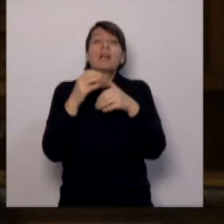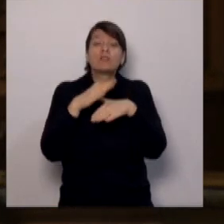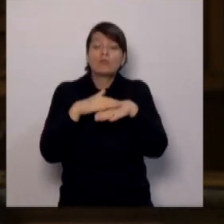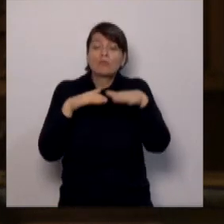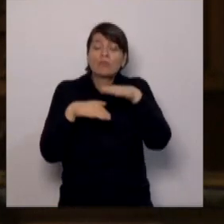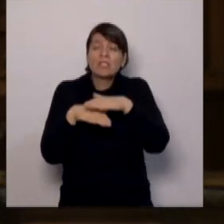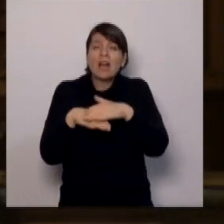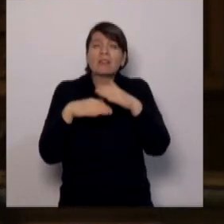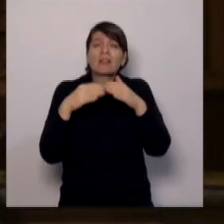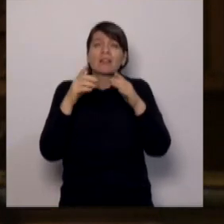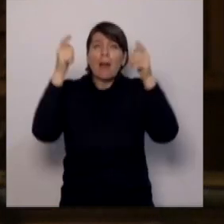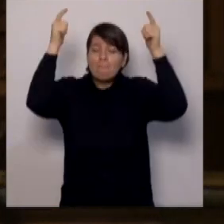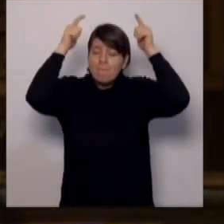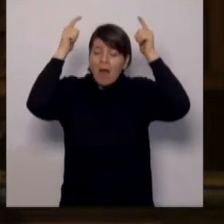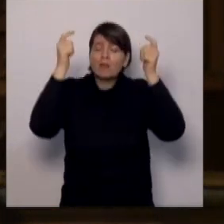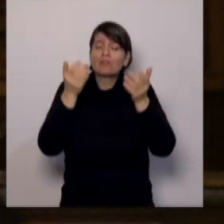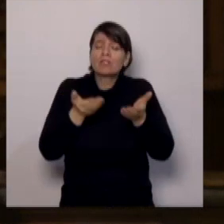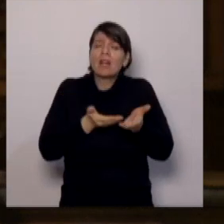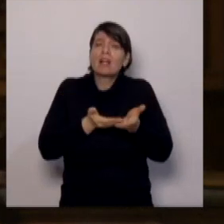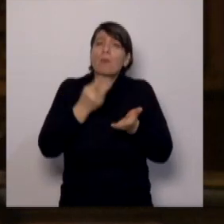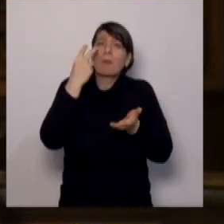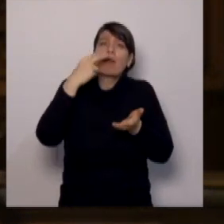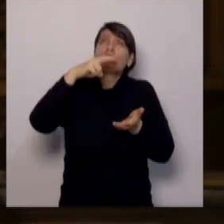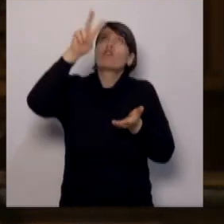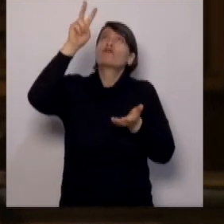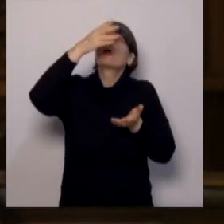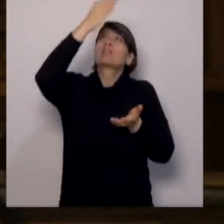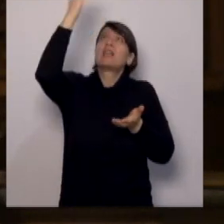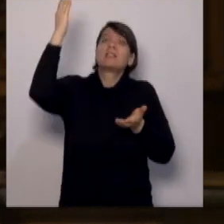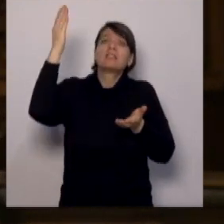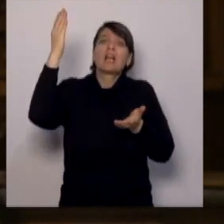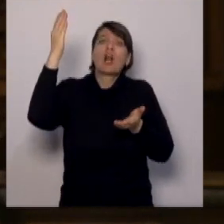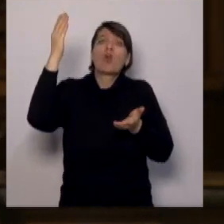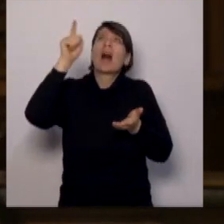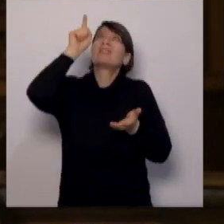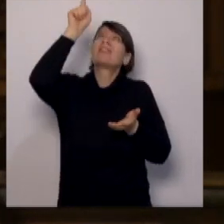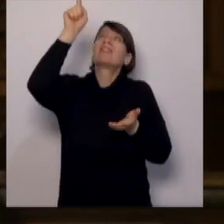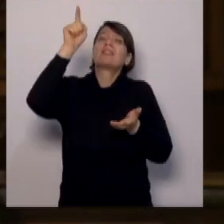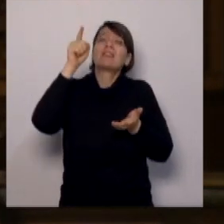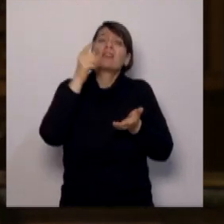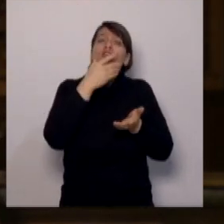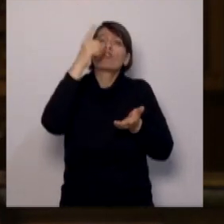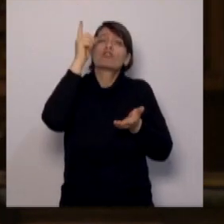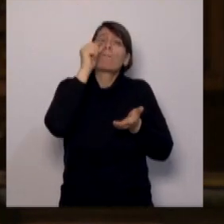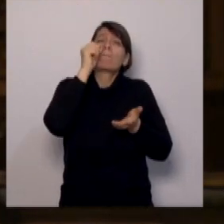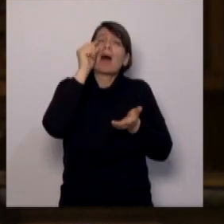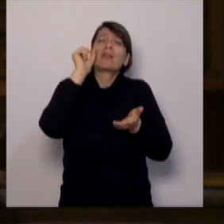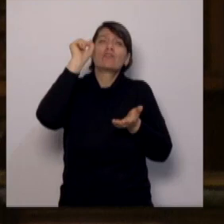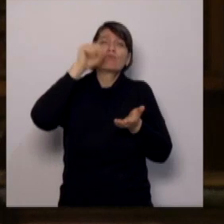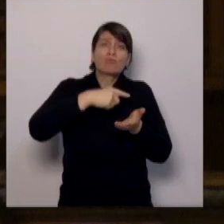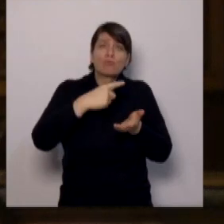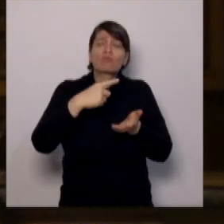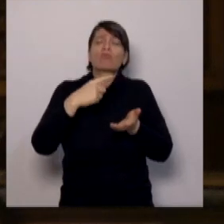en sus santas y venerables manos y, elevando los ojos al cielo, hacia ti, Dios, Padre